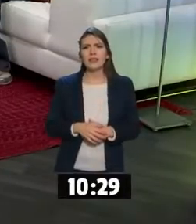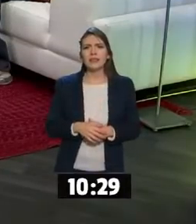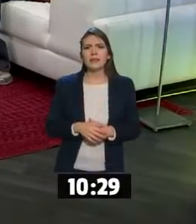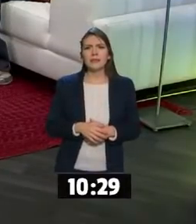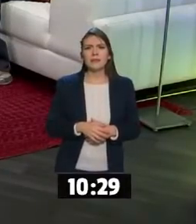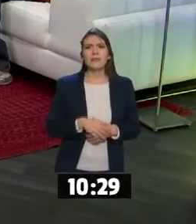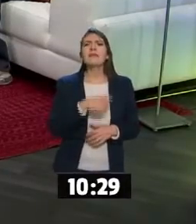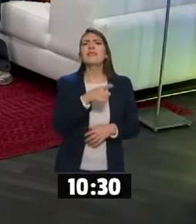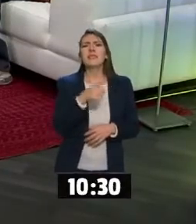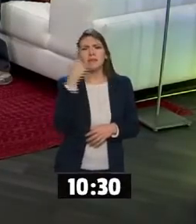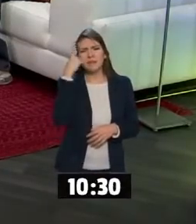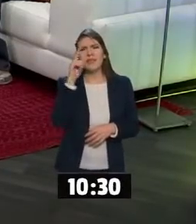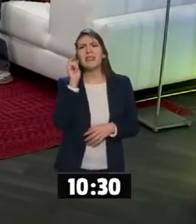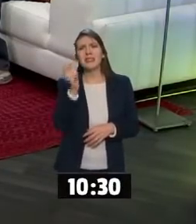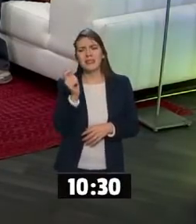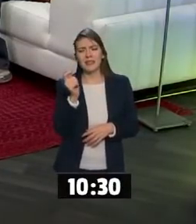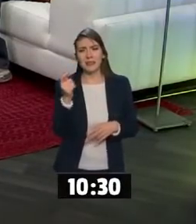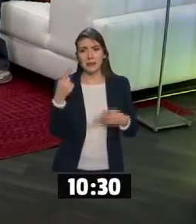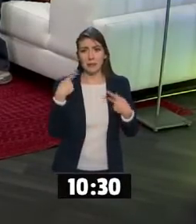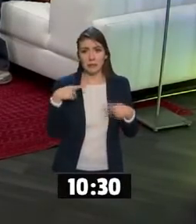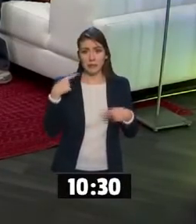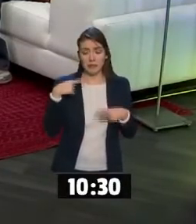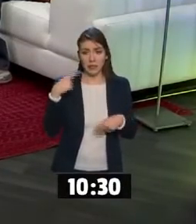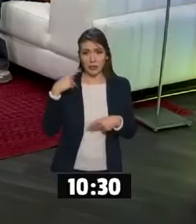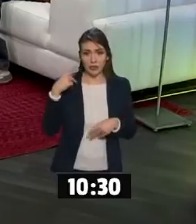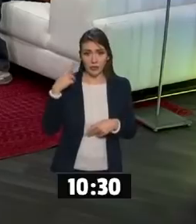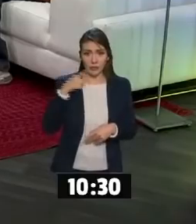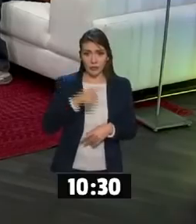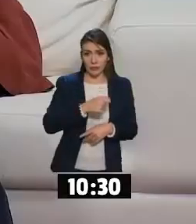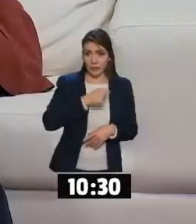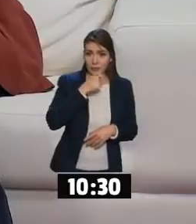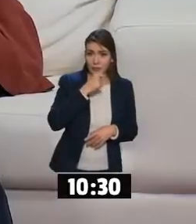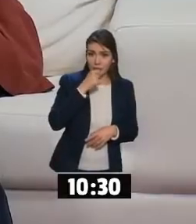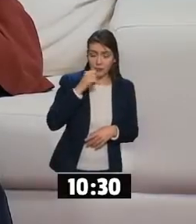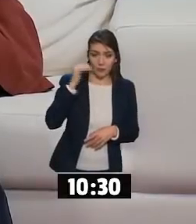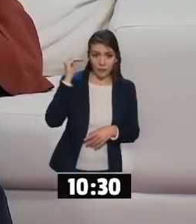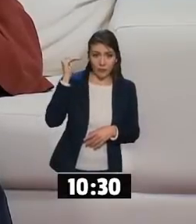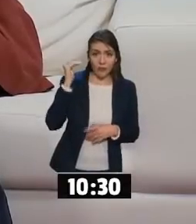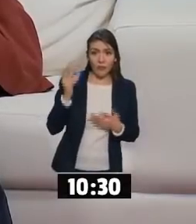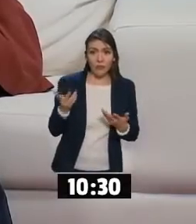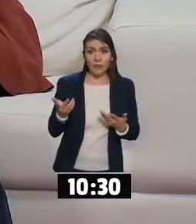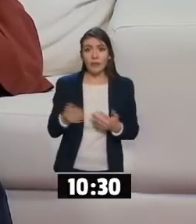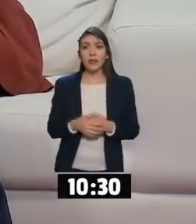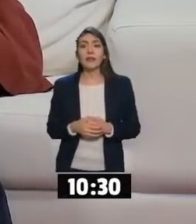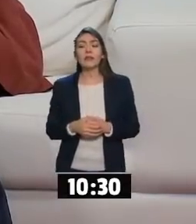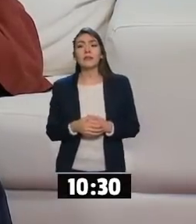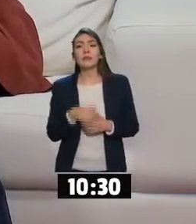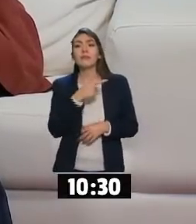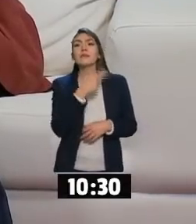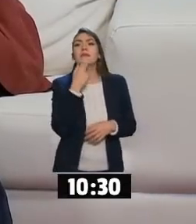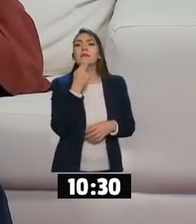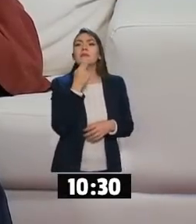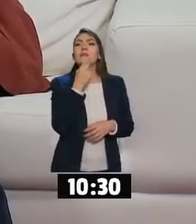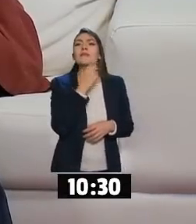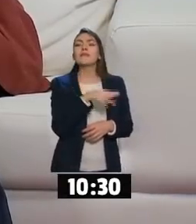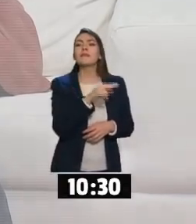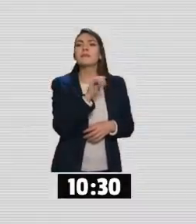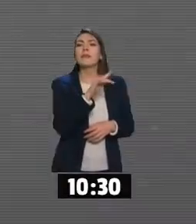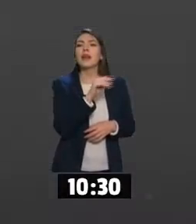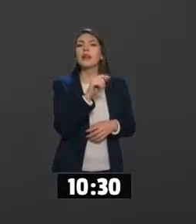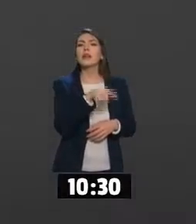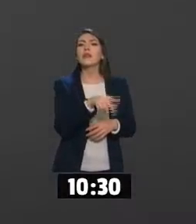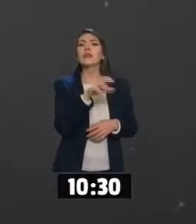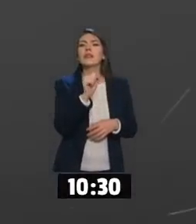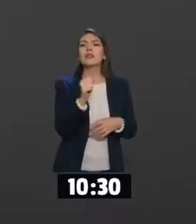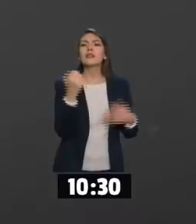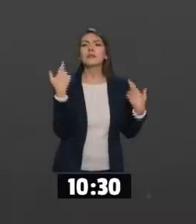estás hablando? ¿Para personas adultas mayores? Para adultos mayores. Se supone que Mariano es profesor de cine, pero descubrimos que le da clase